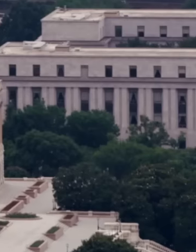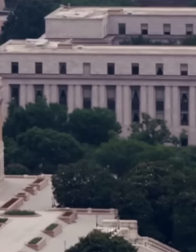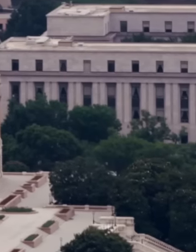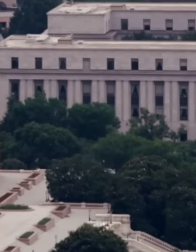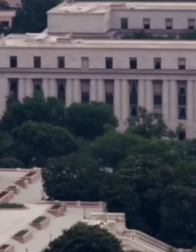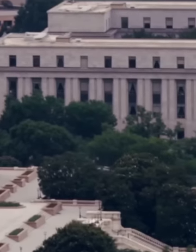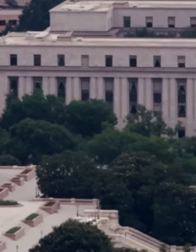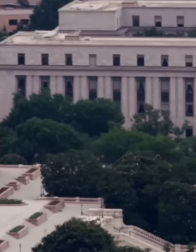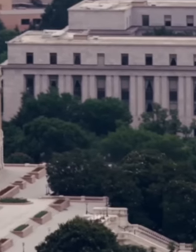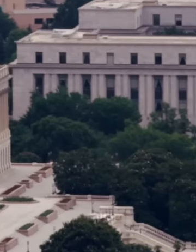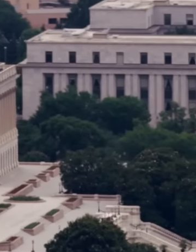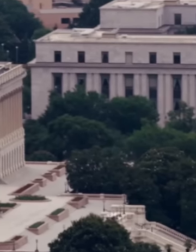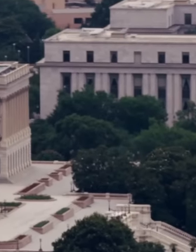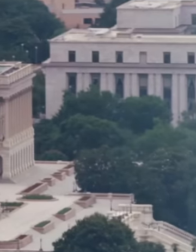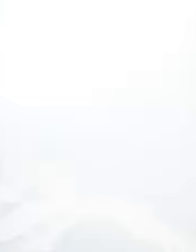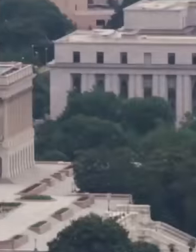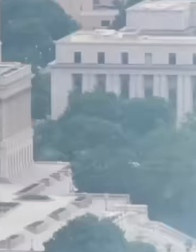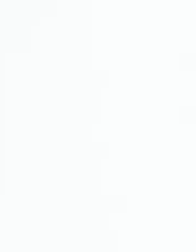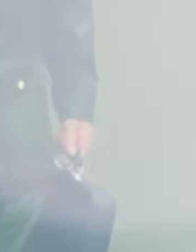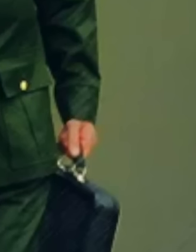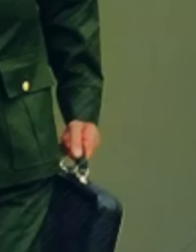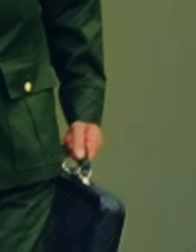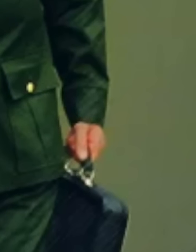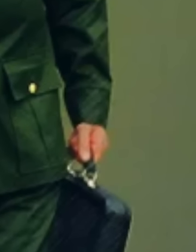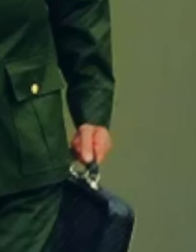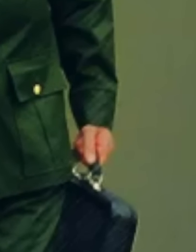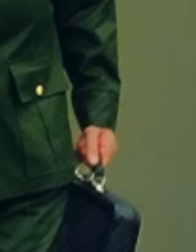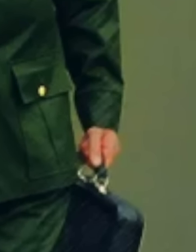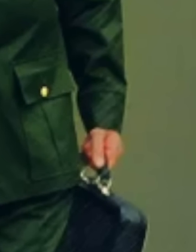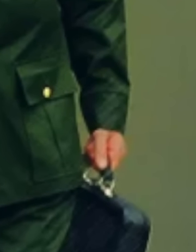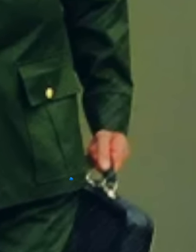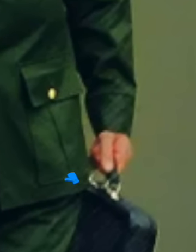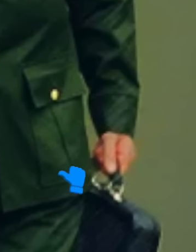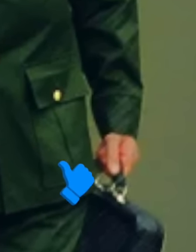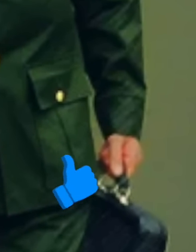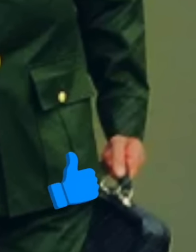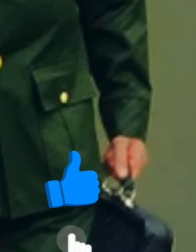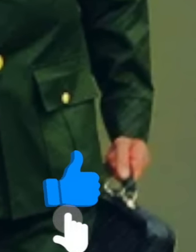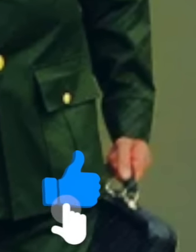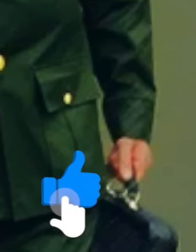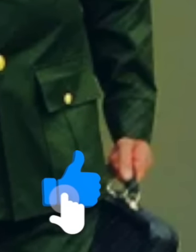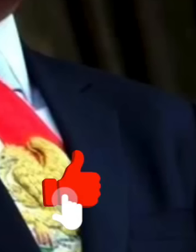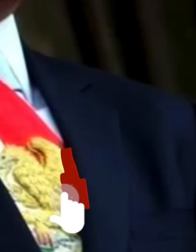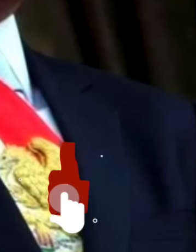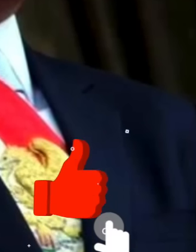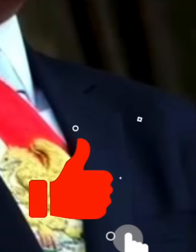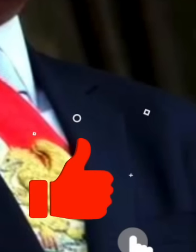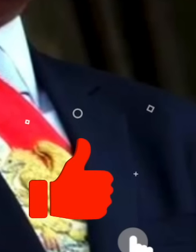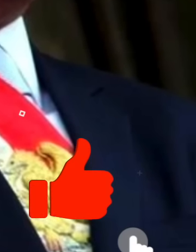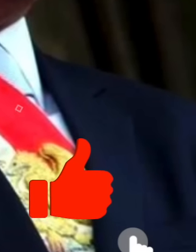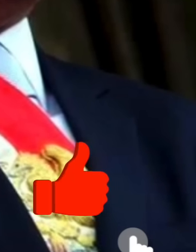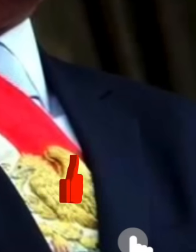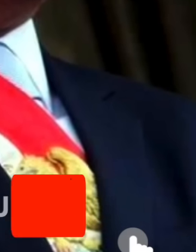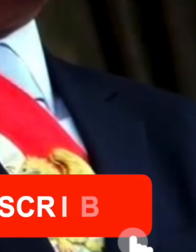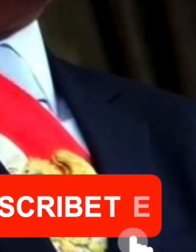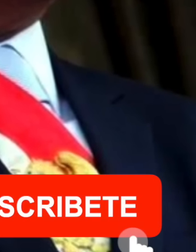la que se está operando. Se acabó la era del garrotazo a lo tonto de Felipe Calderón, que solo pateó el avispero